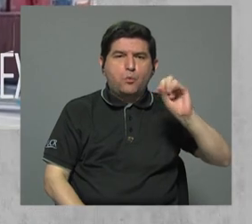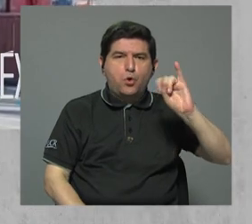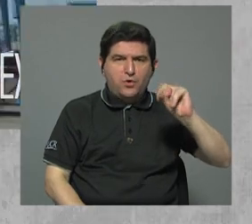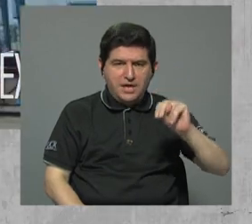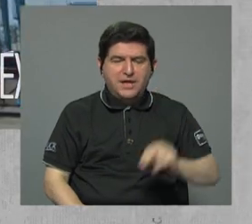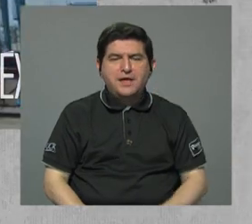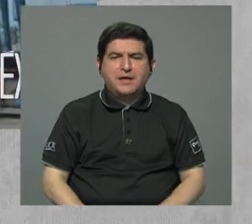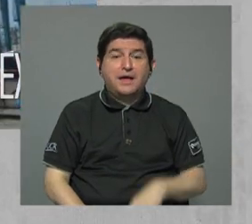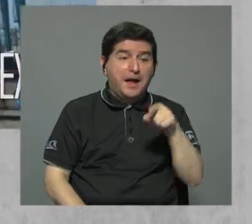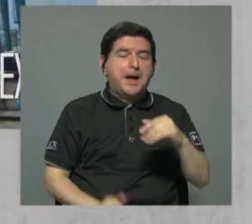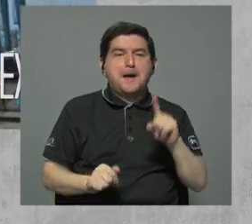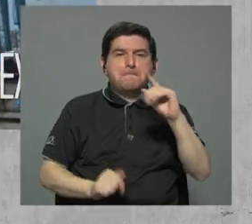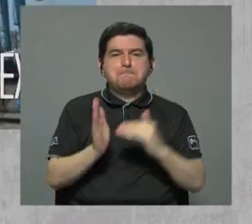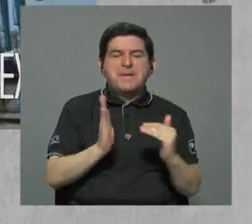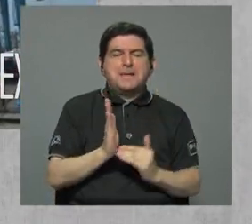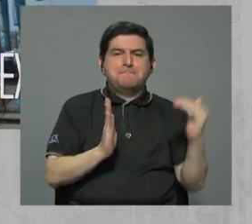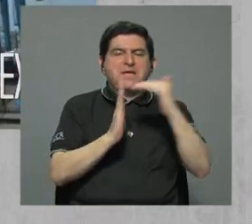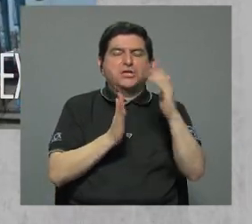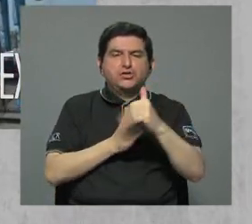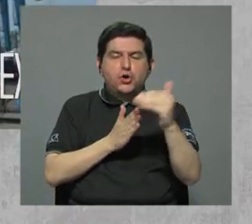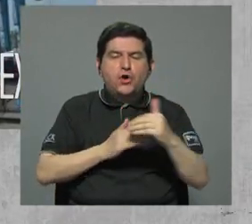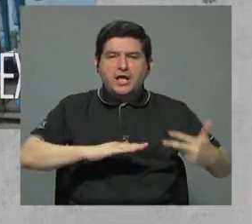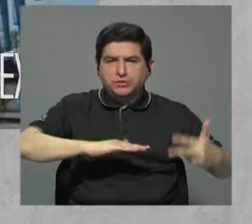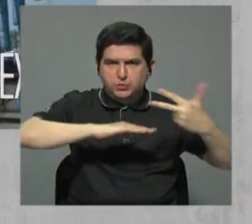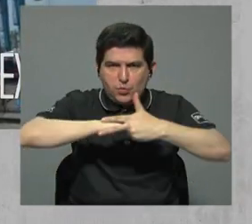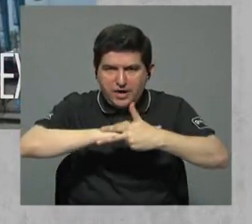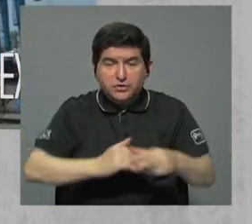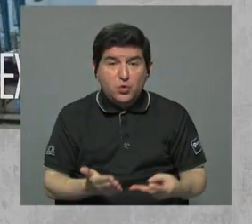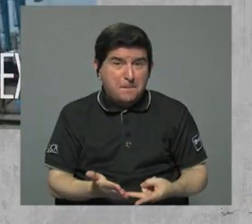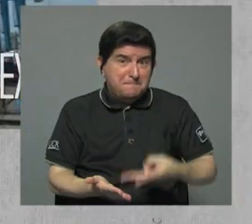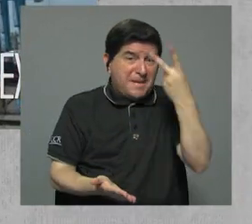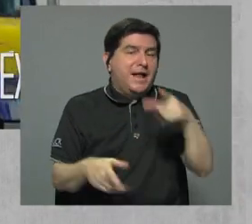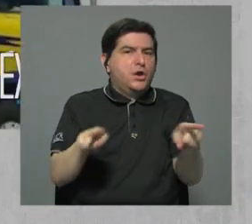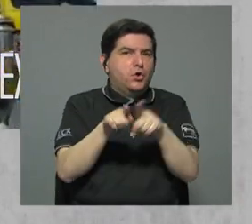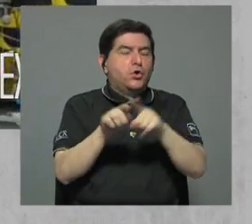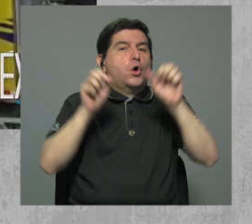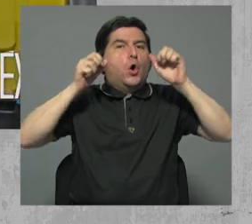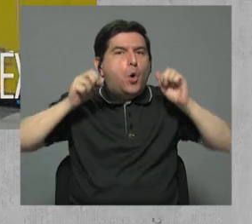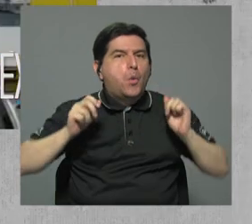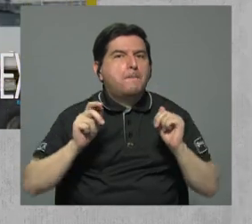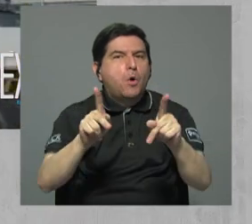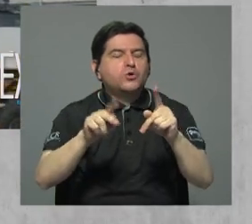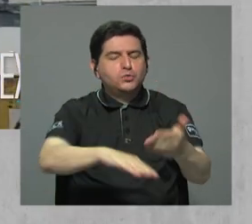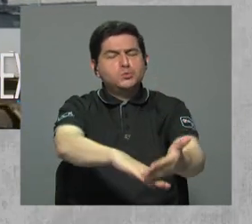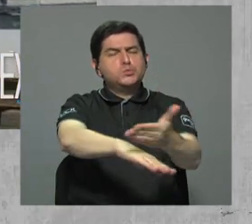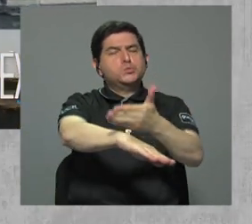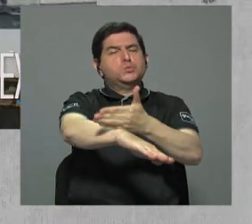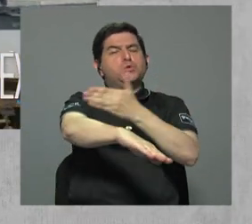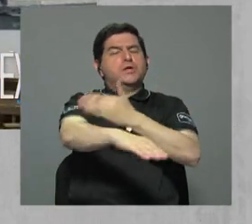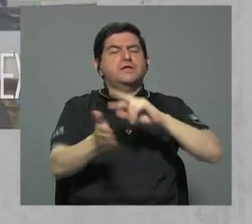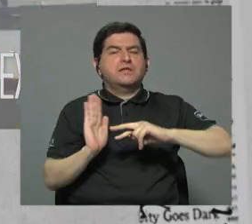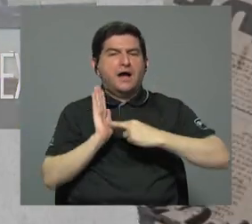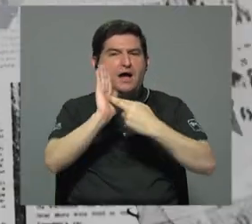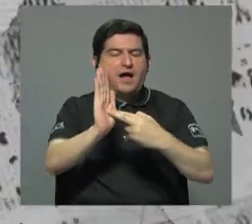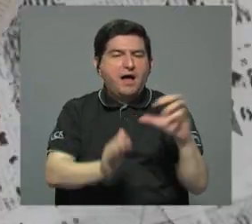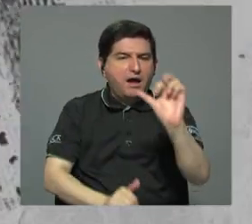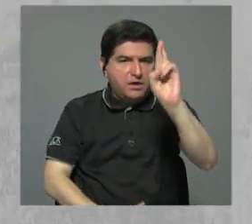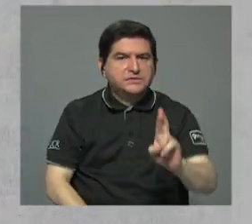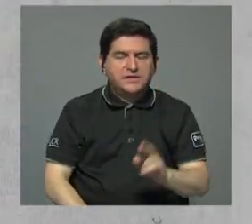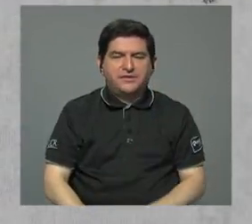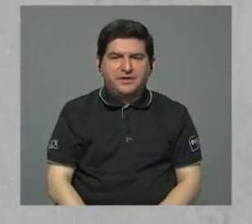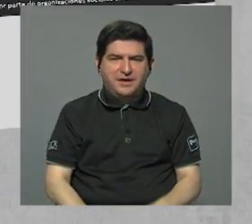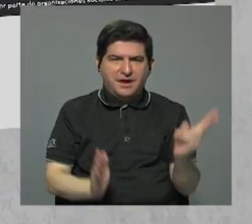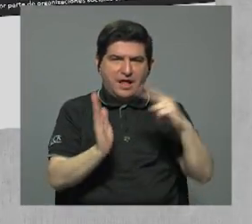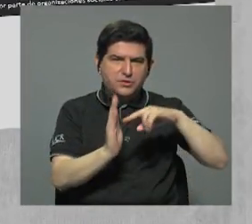puerto de los $1,000 millones. Y no solo por lo que costó, sino por las posibilidades de crecimiento que representa para Costa Rica. En